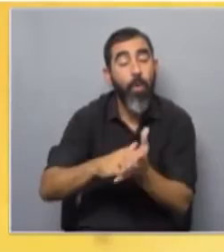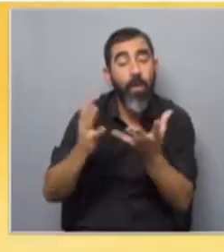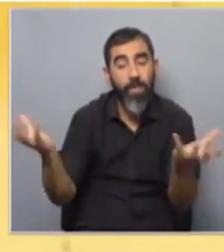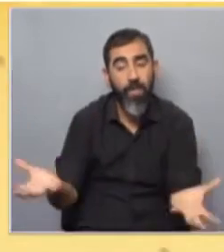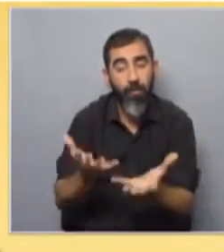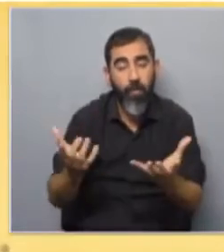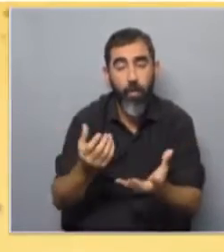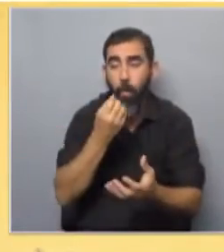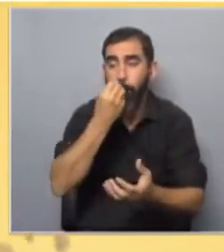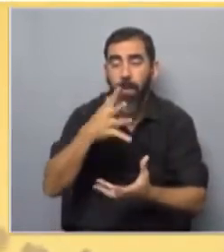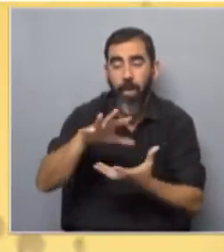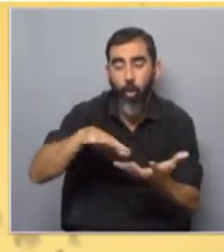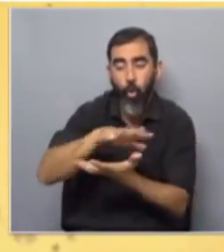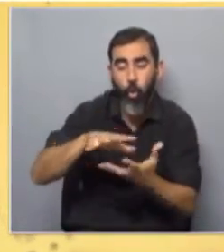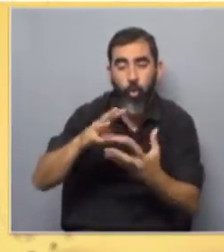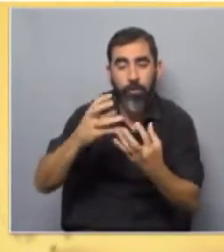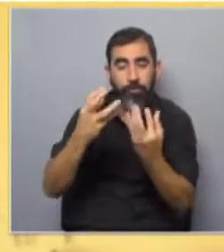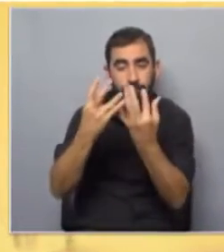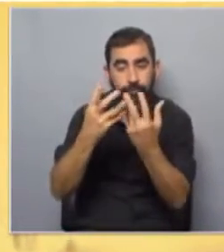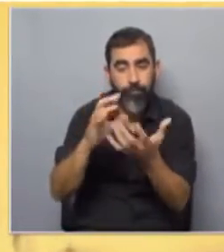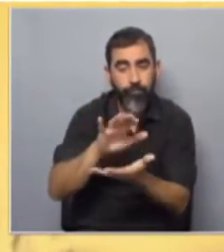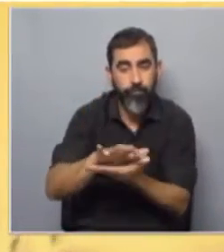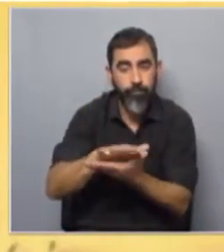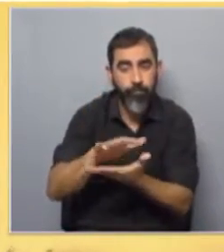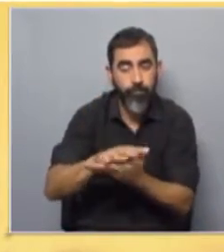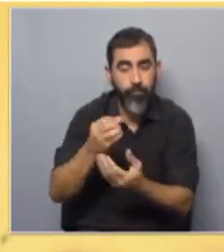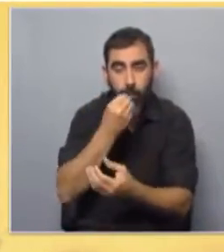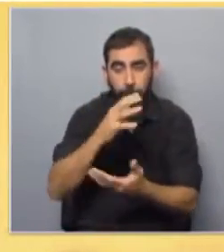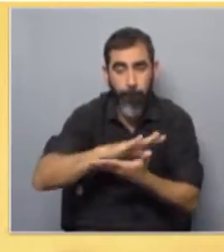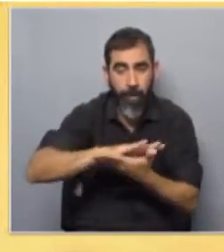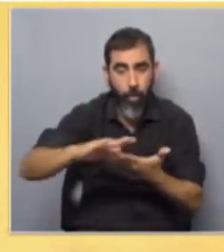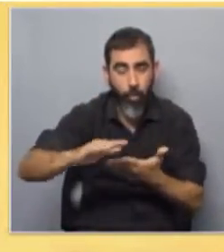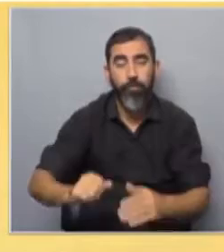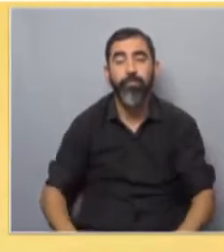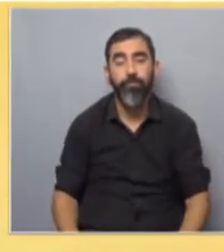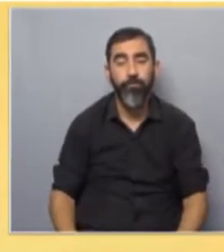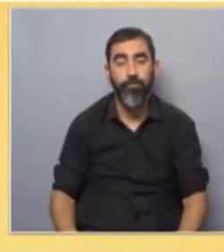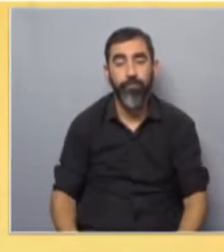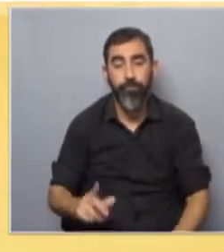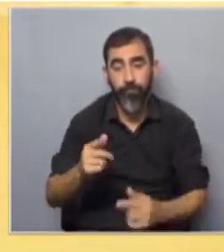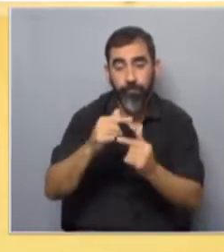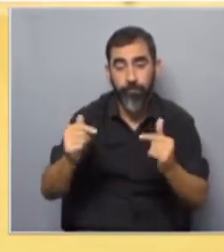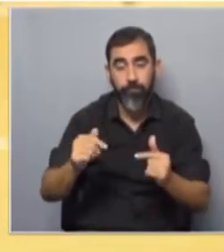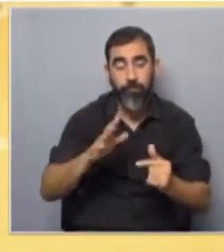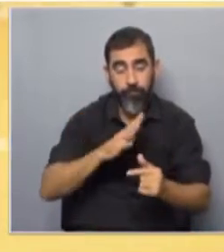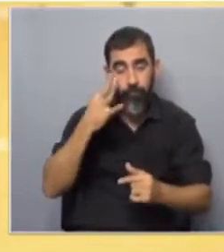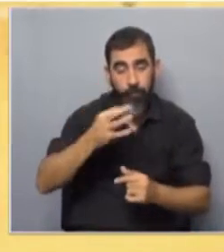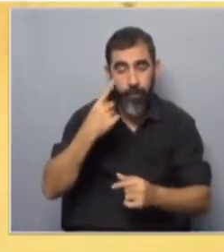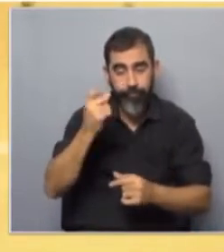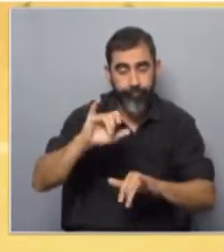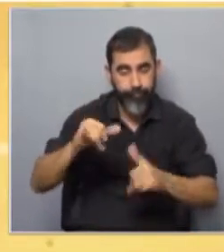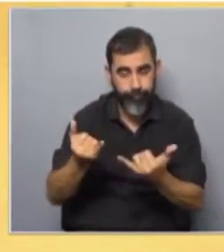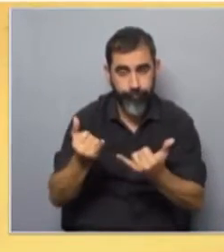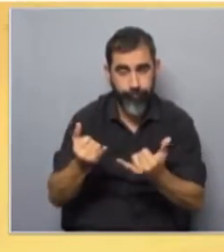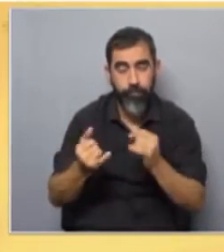evidentemente ayudaba a complejizar esa materia orgánica y hacerla más estable. Entonces, esos elementos están bastante